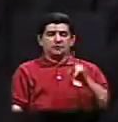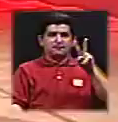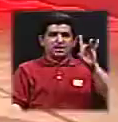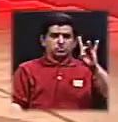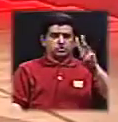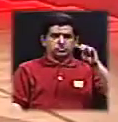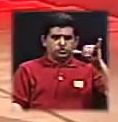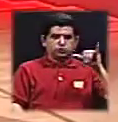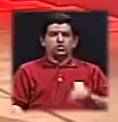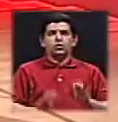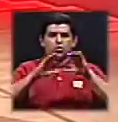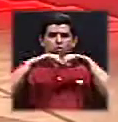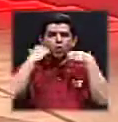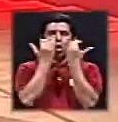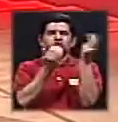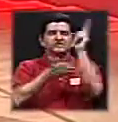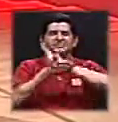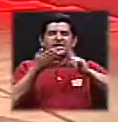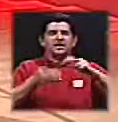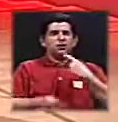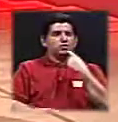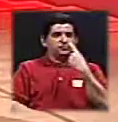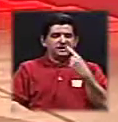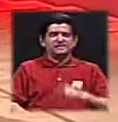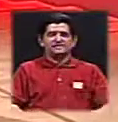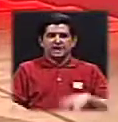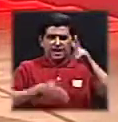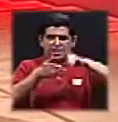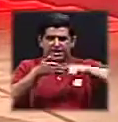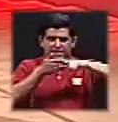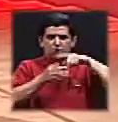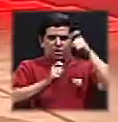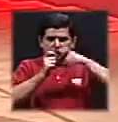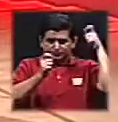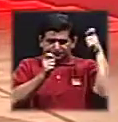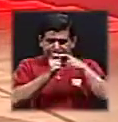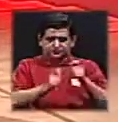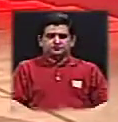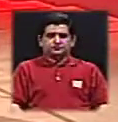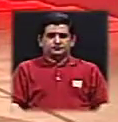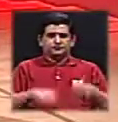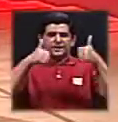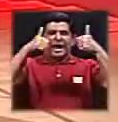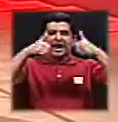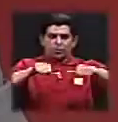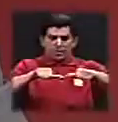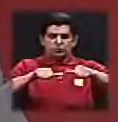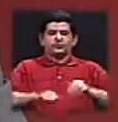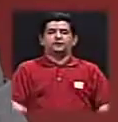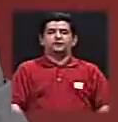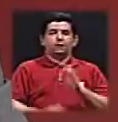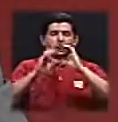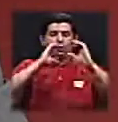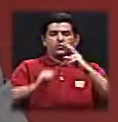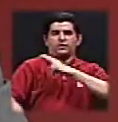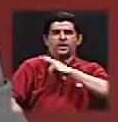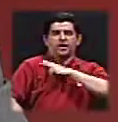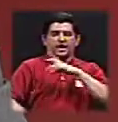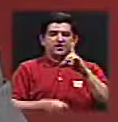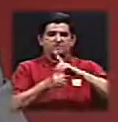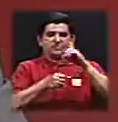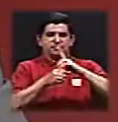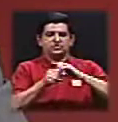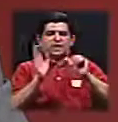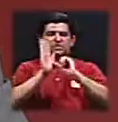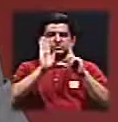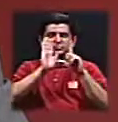mayo el Consejo Universitario dice, y lo leo digamos de manera textual, acordó lo siguiente: comunicar a los jefes de fracciones